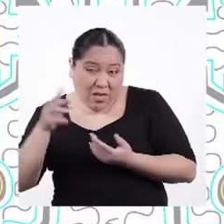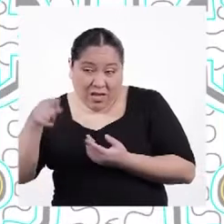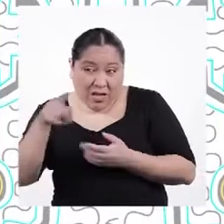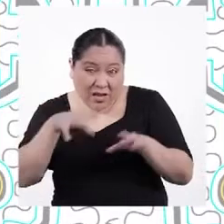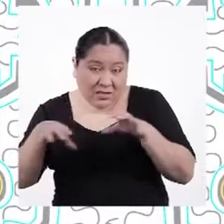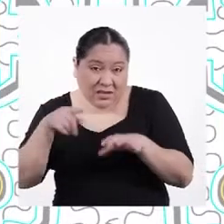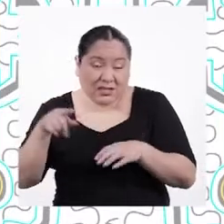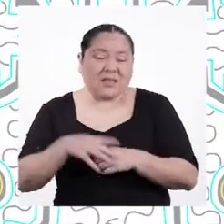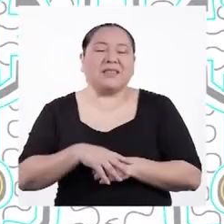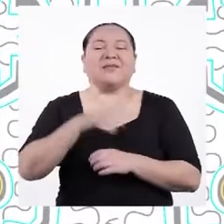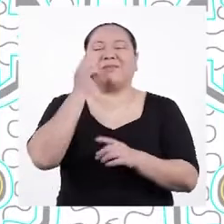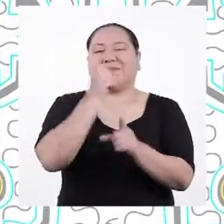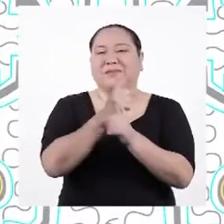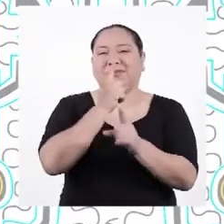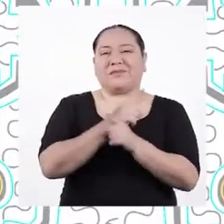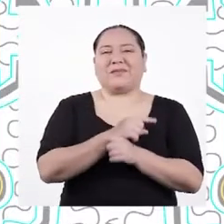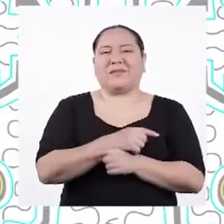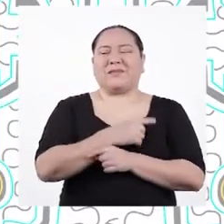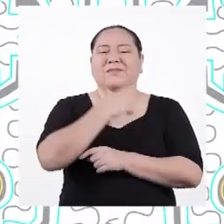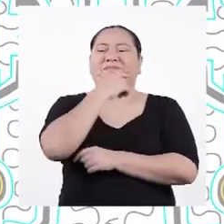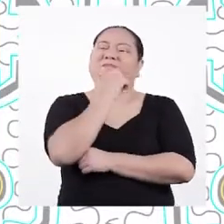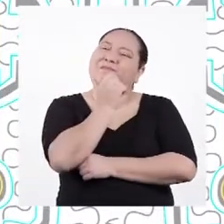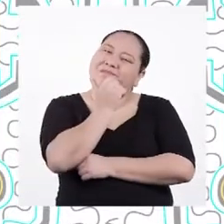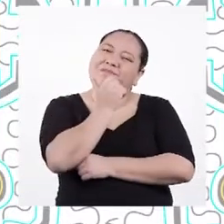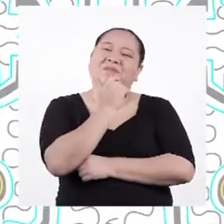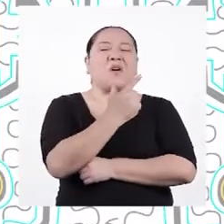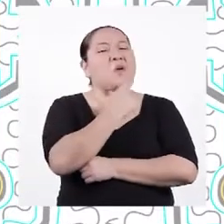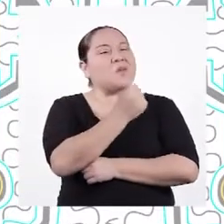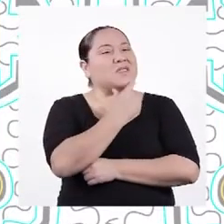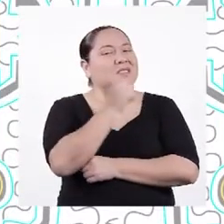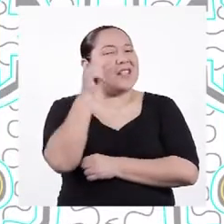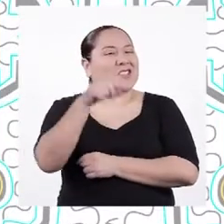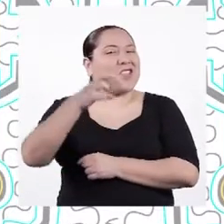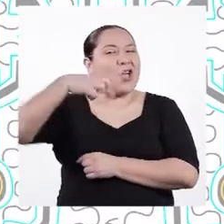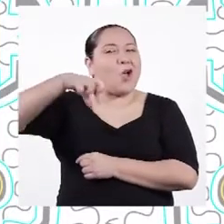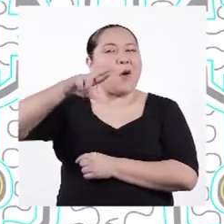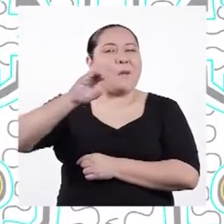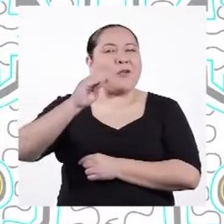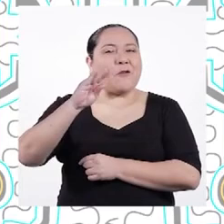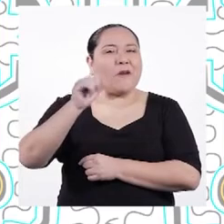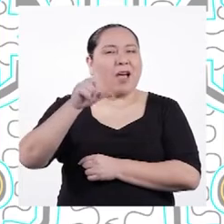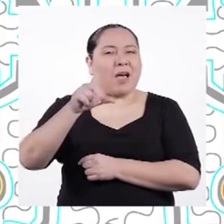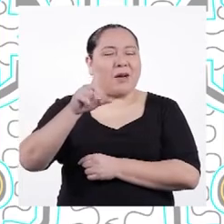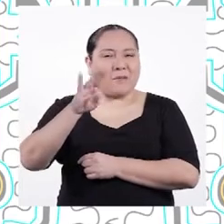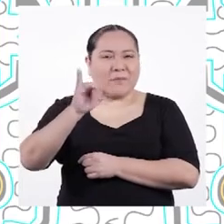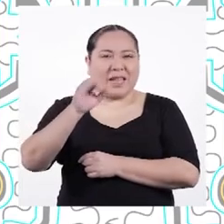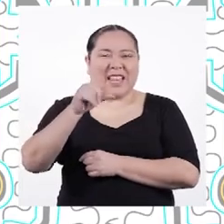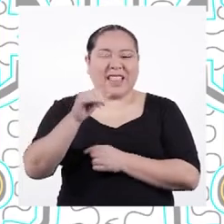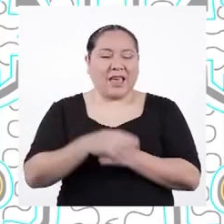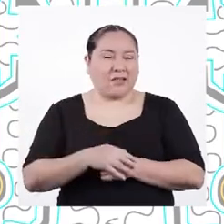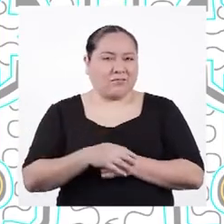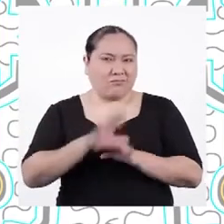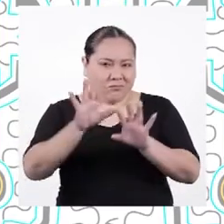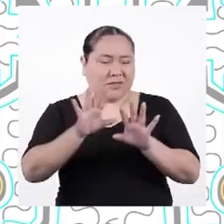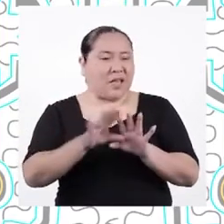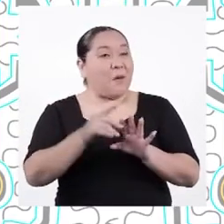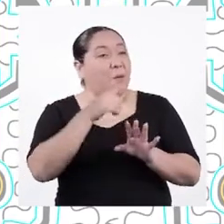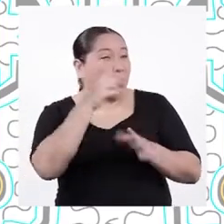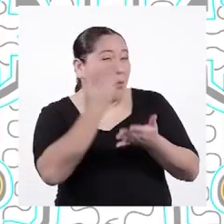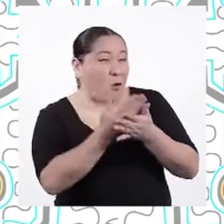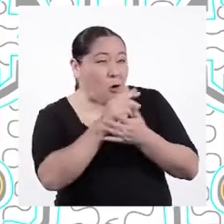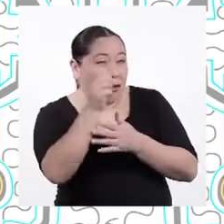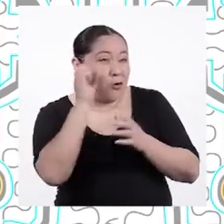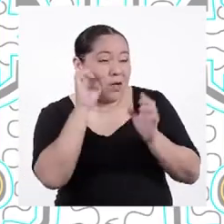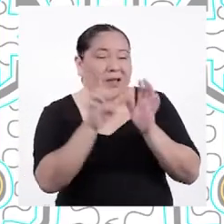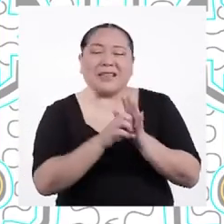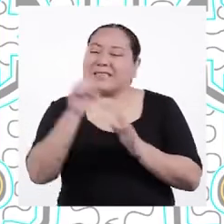Exactamente. Me está gustando esto de calcular probabilidades. ¿Puedo probar con otro ejemplo? Por supuesto. Para eso tenemos